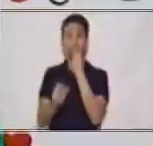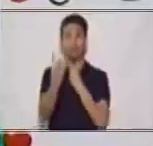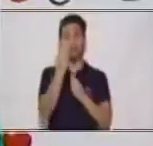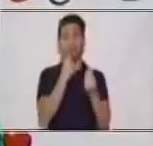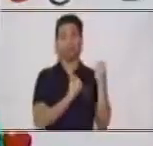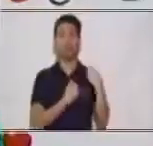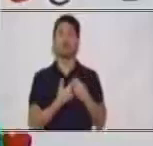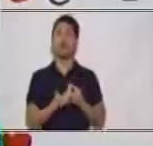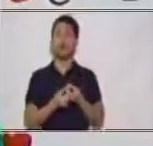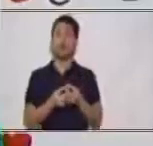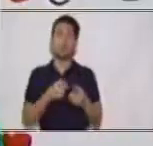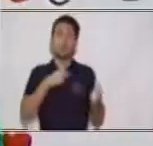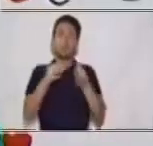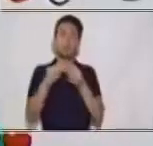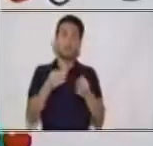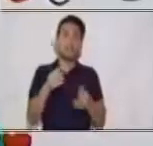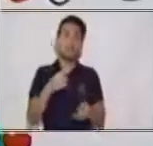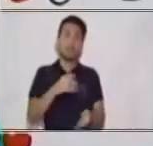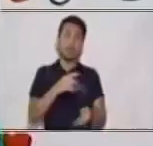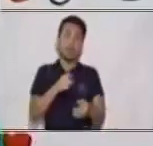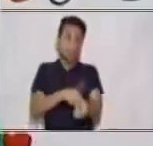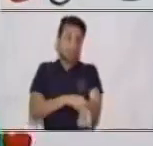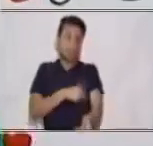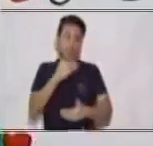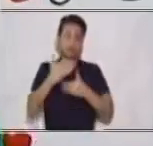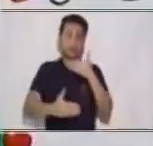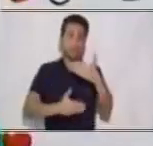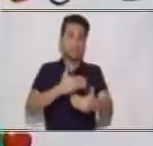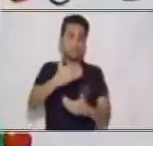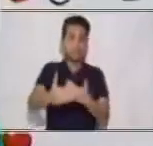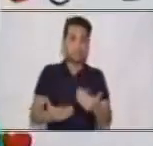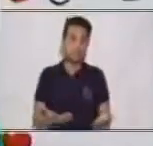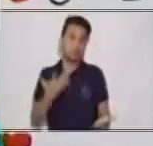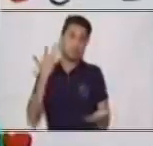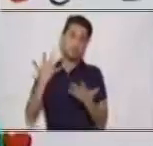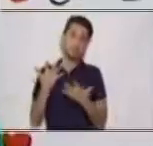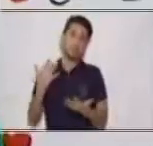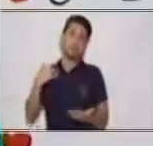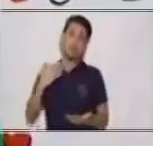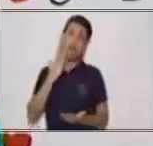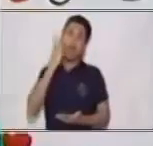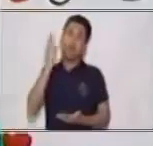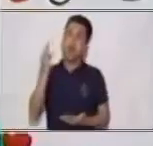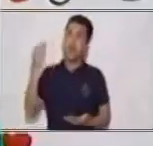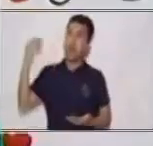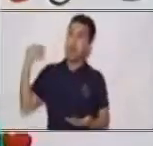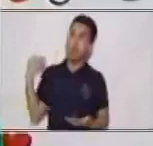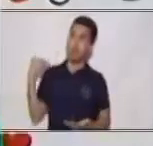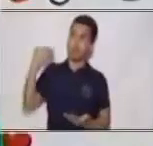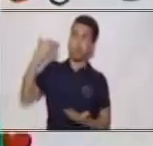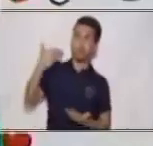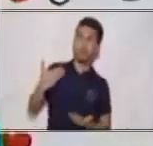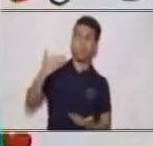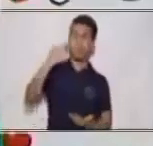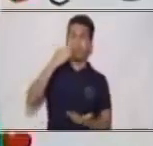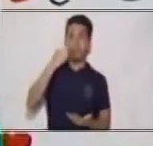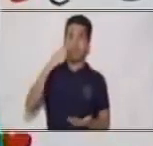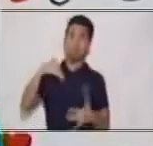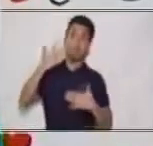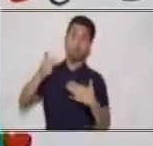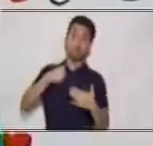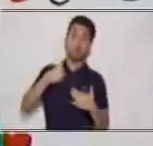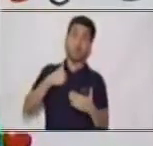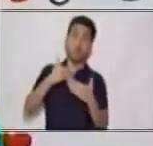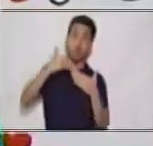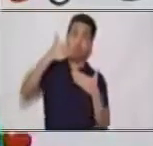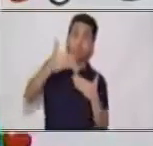en generación. Entonces, posiblemente desde nuestros abuelitos, de nuestros papás, y posiblemente nosotros en un futuro vamos